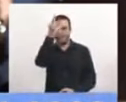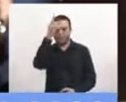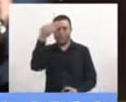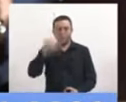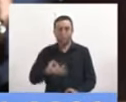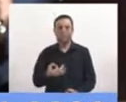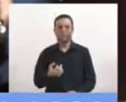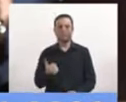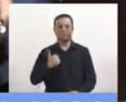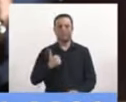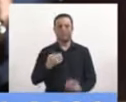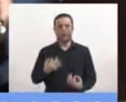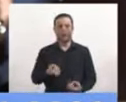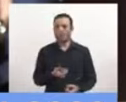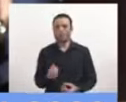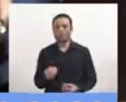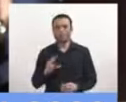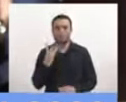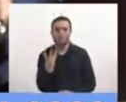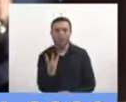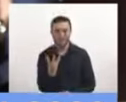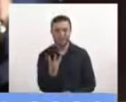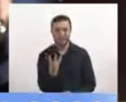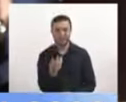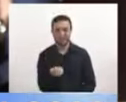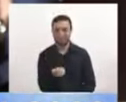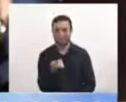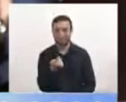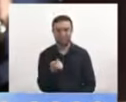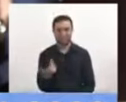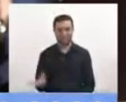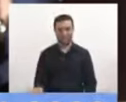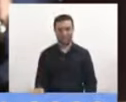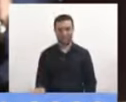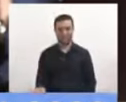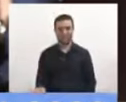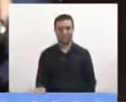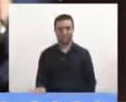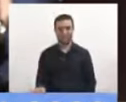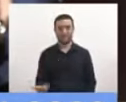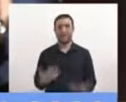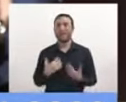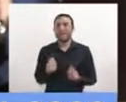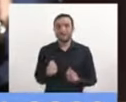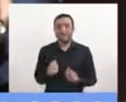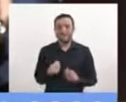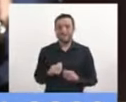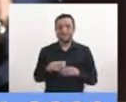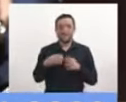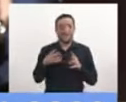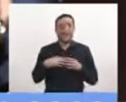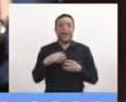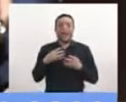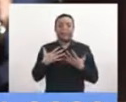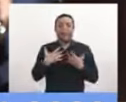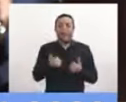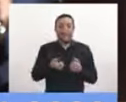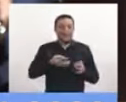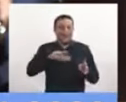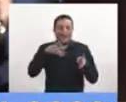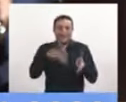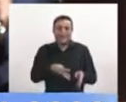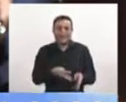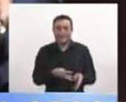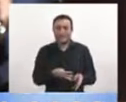Y creo que el consenso fiscal también encubre eso. Es decir, ¿por qué no hay en defensa? ¿Por qué no hay en las Fuerzas Armadas? Porque falta, porque se va la plata a